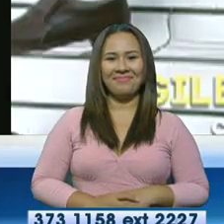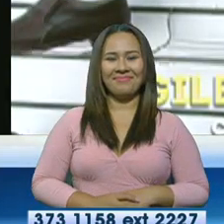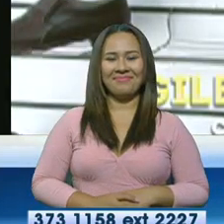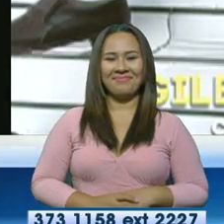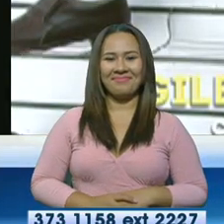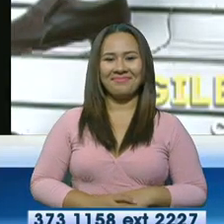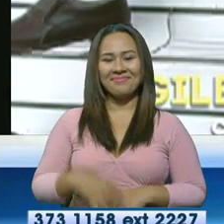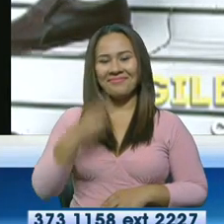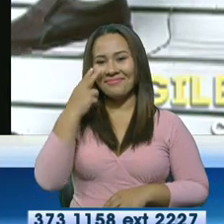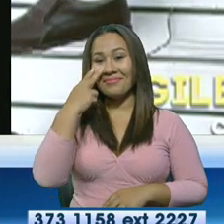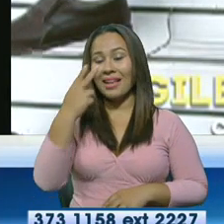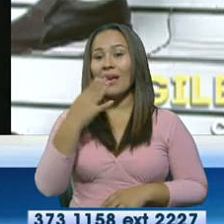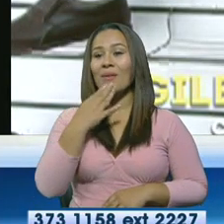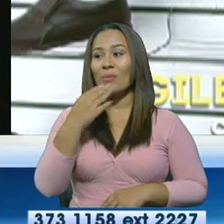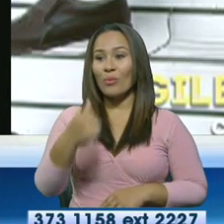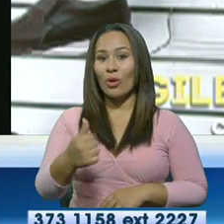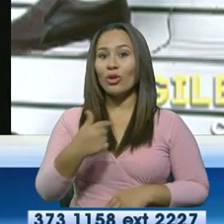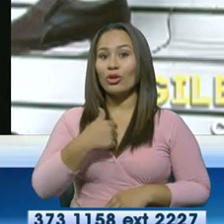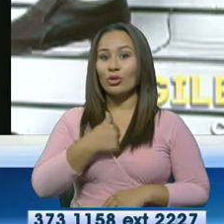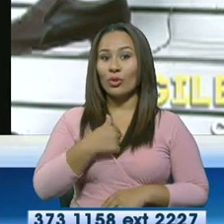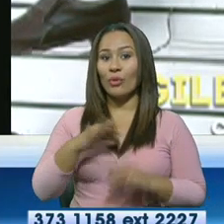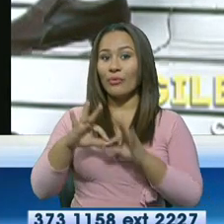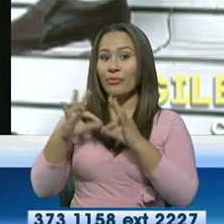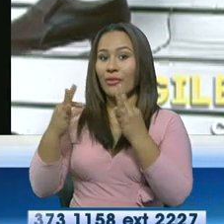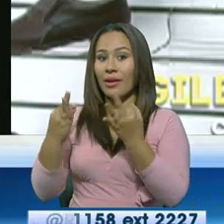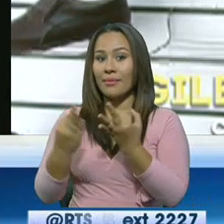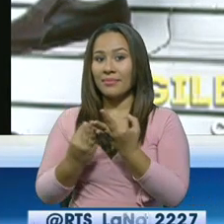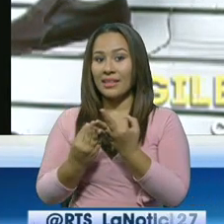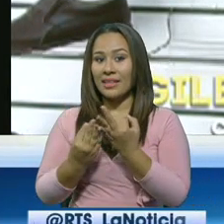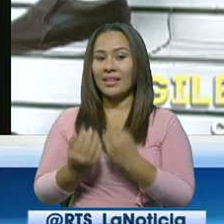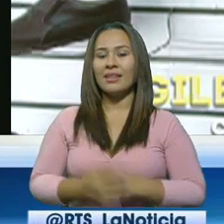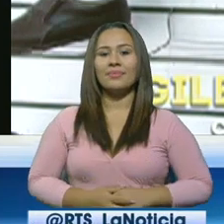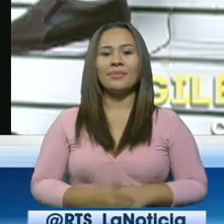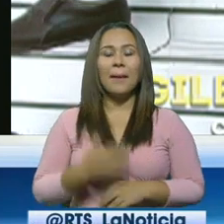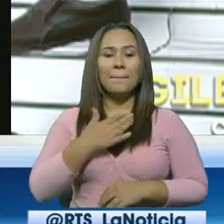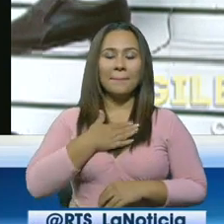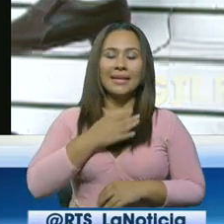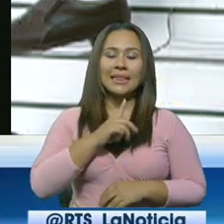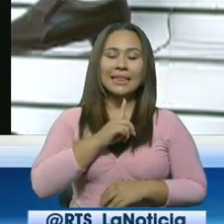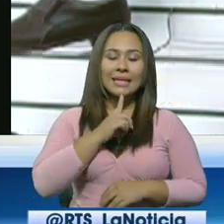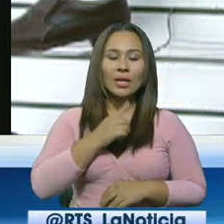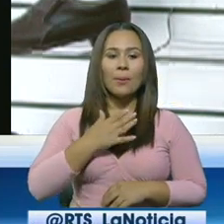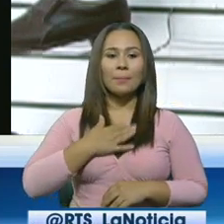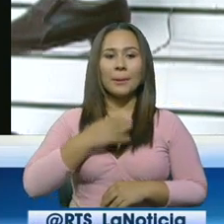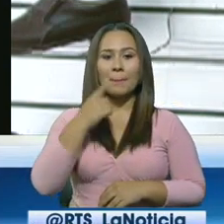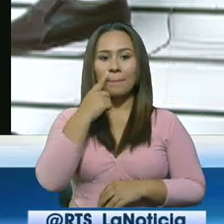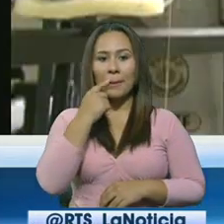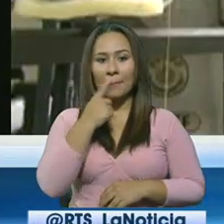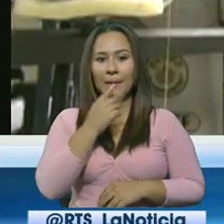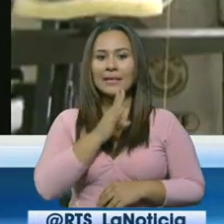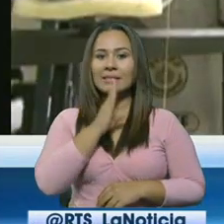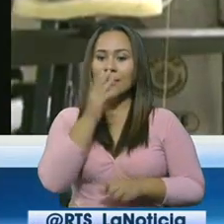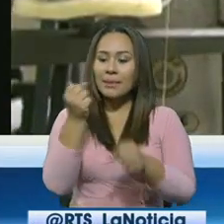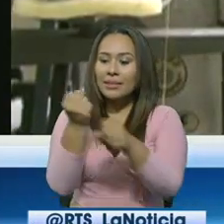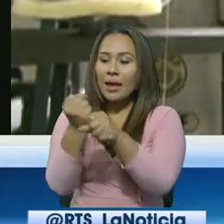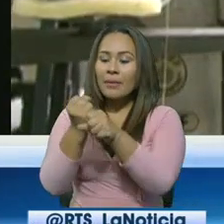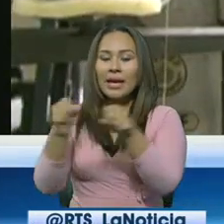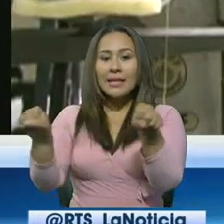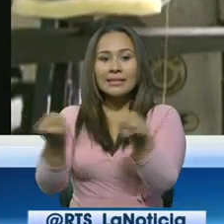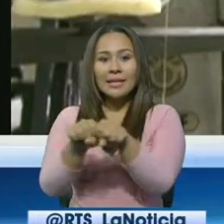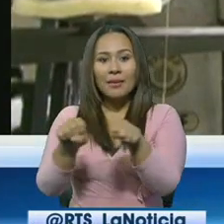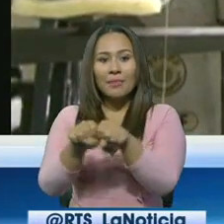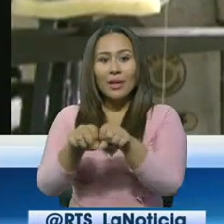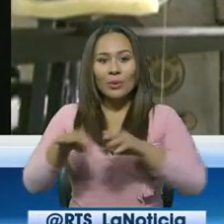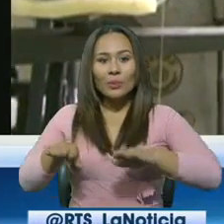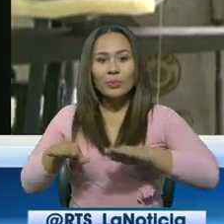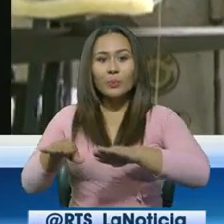Bueno, pues yo vengo de una raíz de familias, tanto de mis tíos, de mis padres, que desarrollaron calzado, y